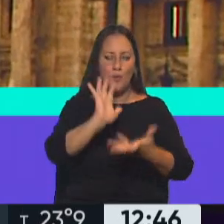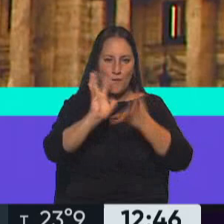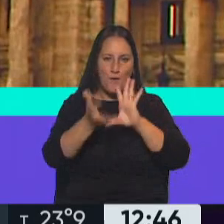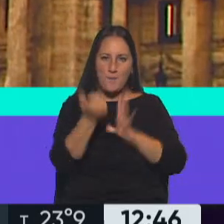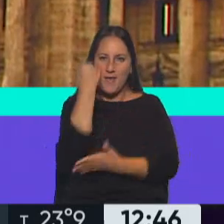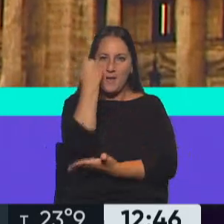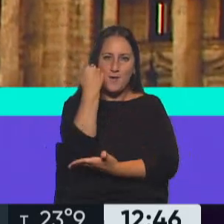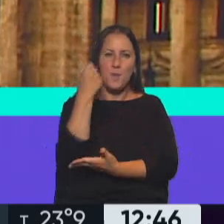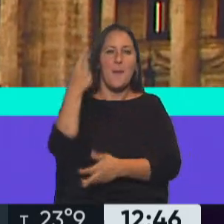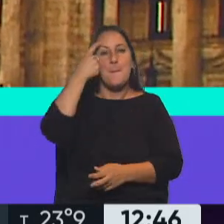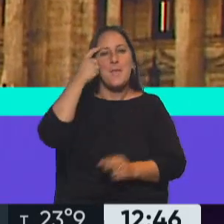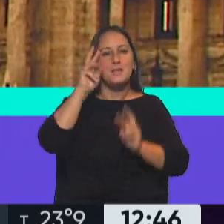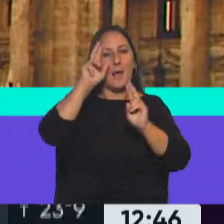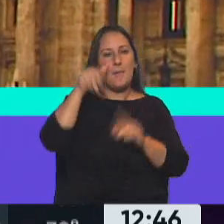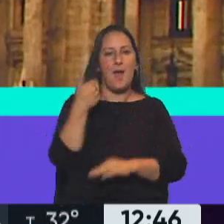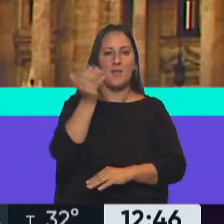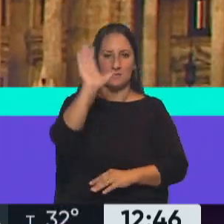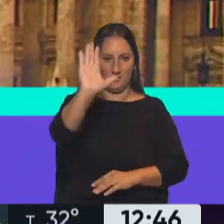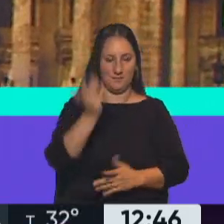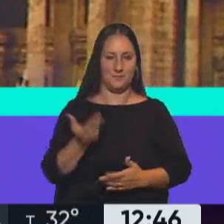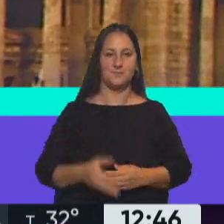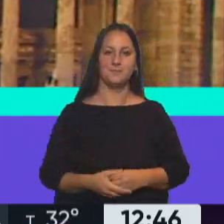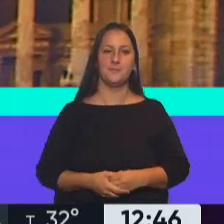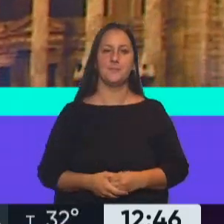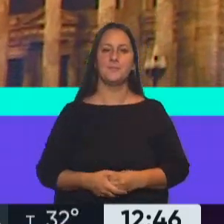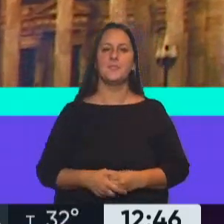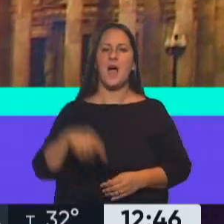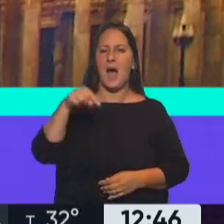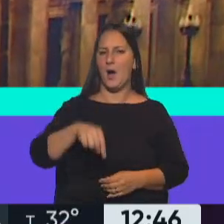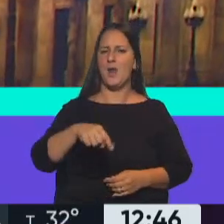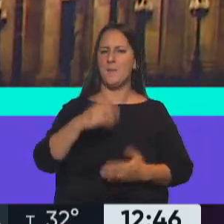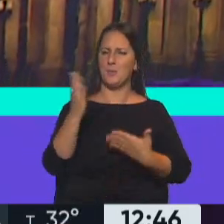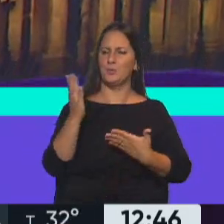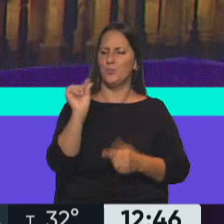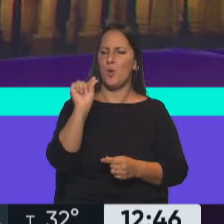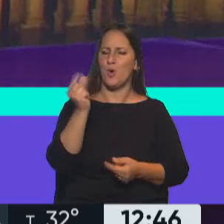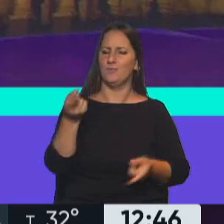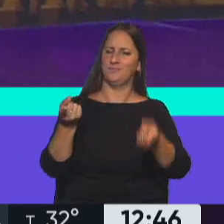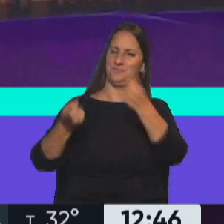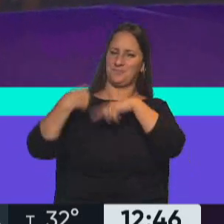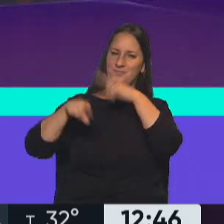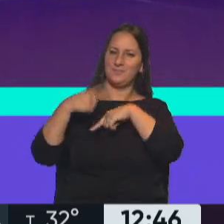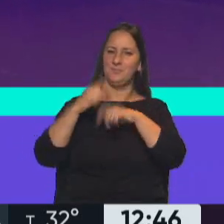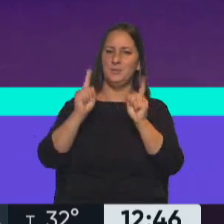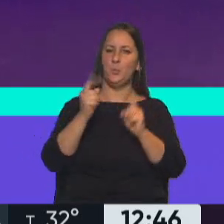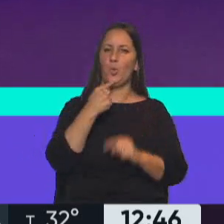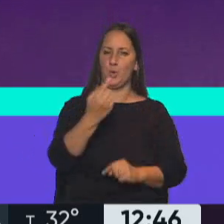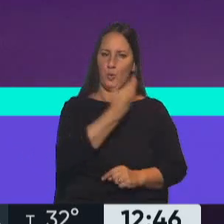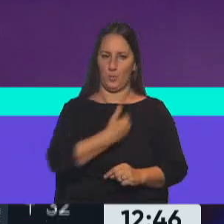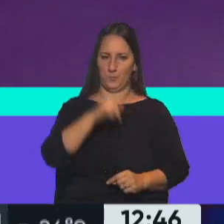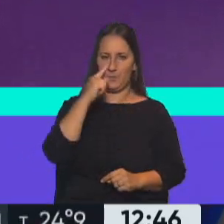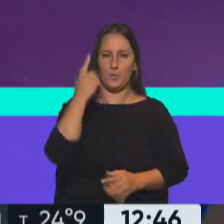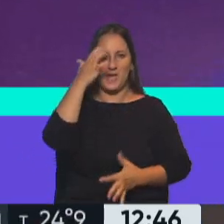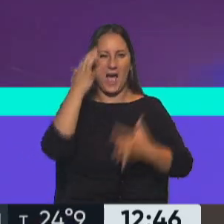económico que se está pensando, en este caso, del Gobierno Nacional. Vamos a repasar qué es lo que dijo el presidente y, si me permiten, haremos algún análisis